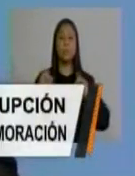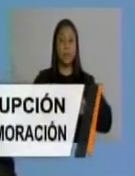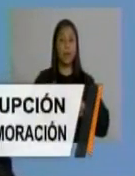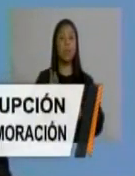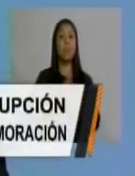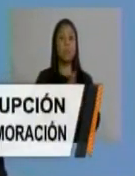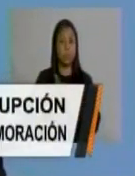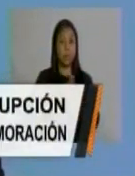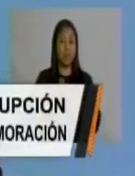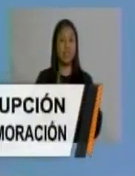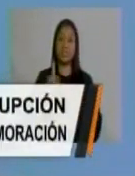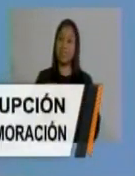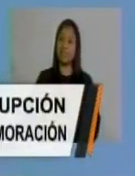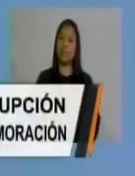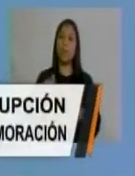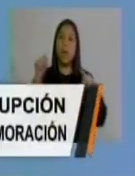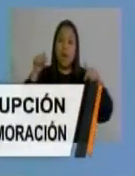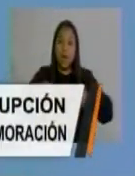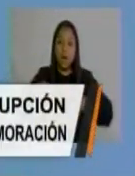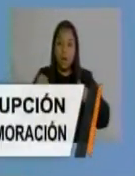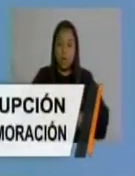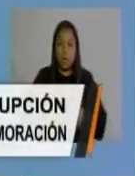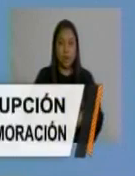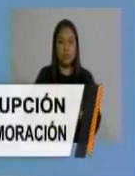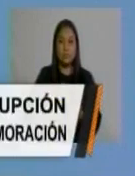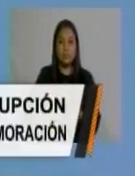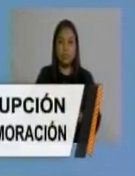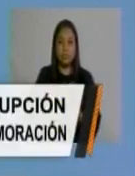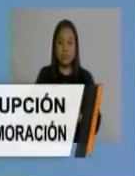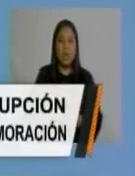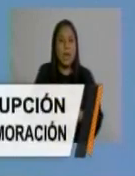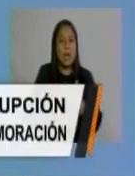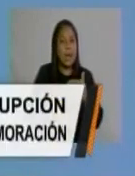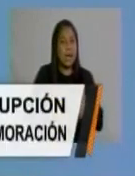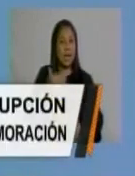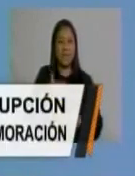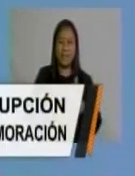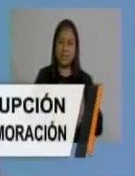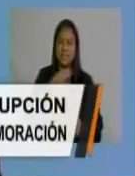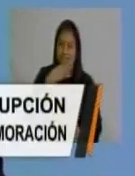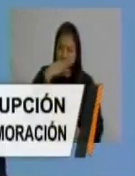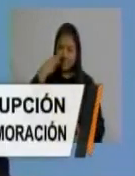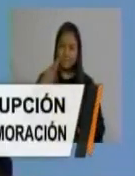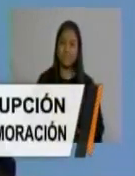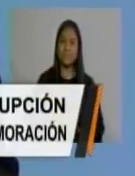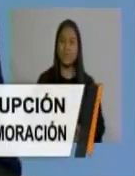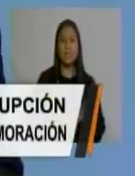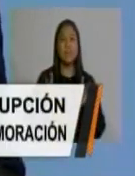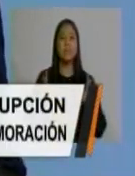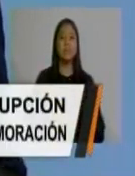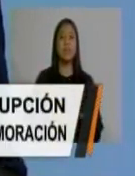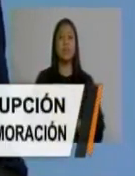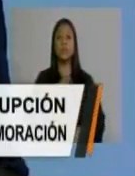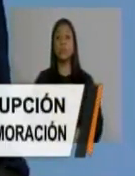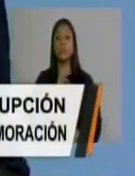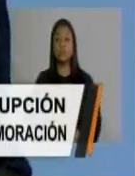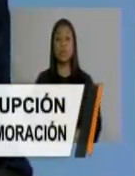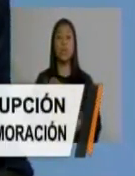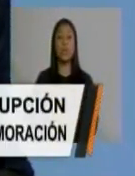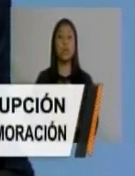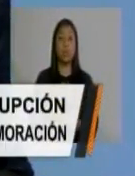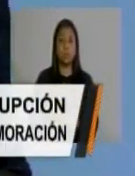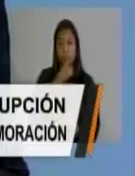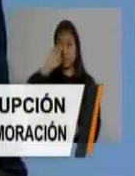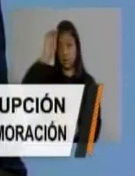aprovecharla debemos de ahora concretar avances serios en materia social, económica y